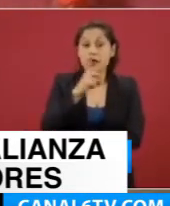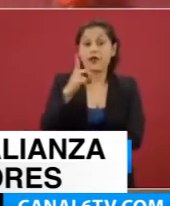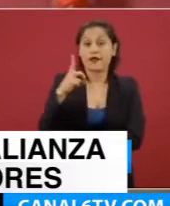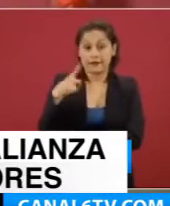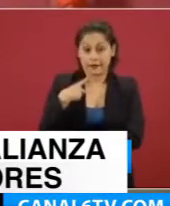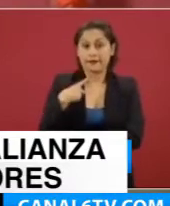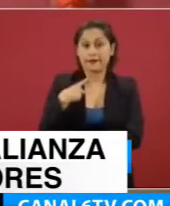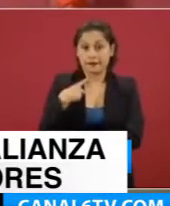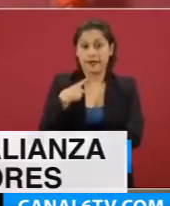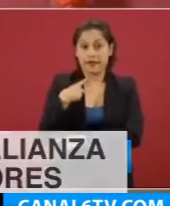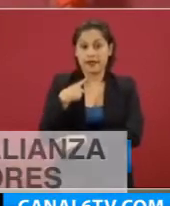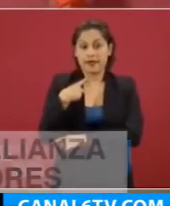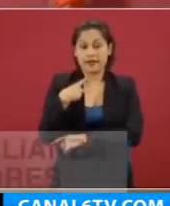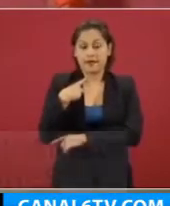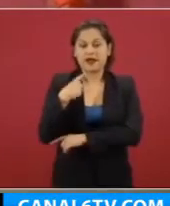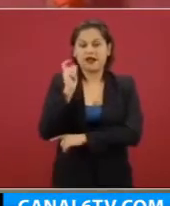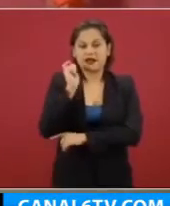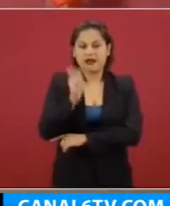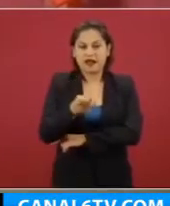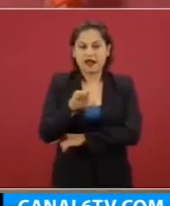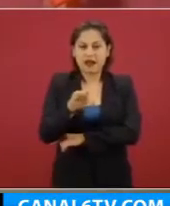el mandar obedeciendo